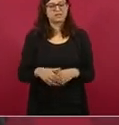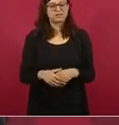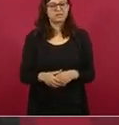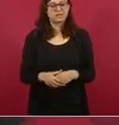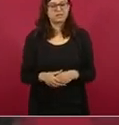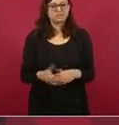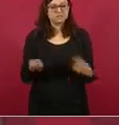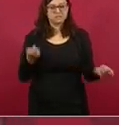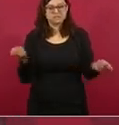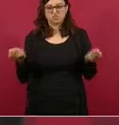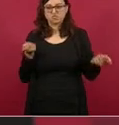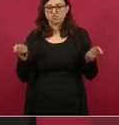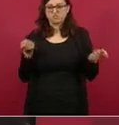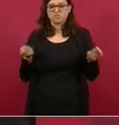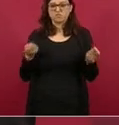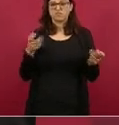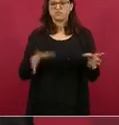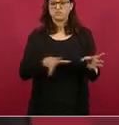manejando